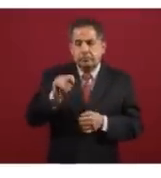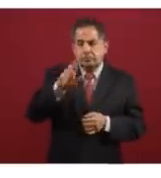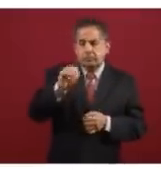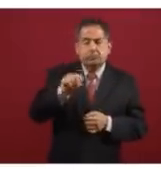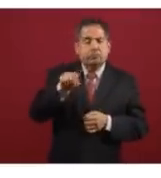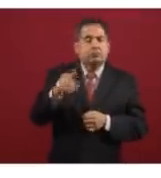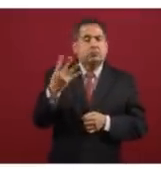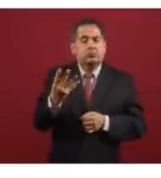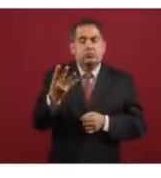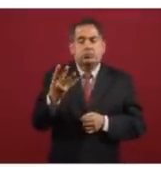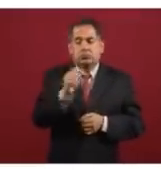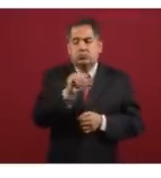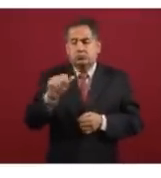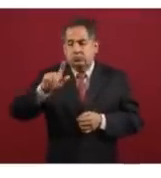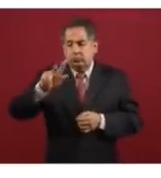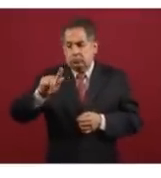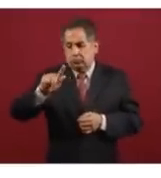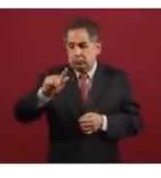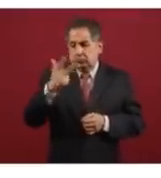79.4 a